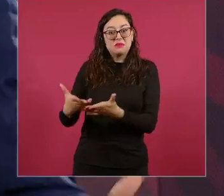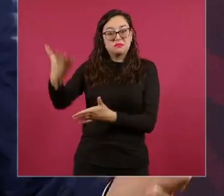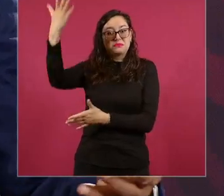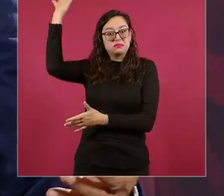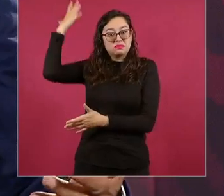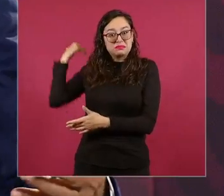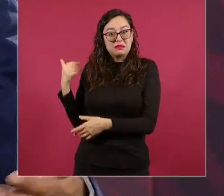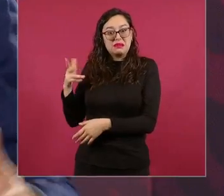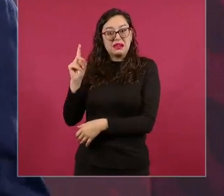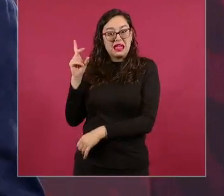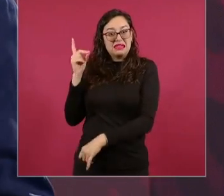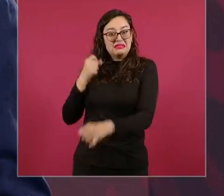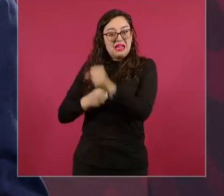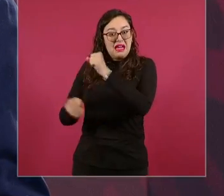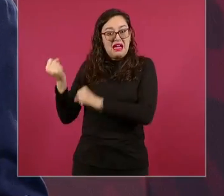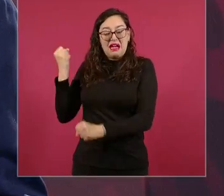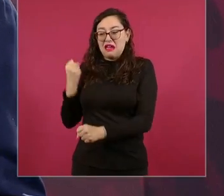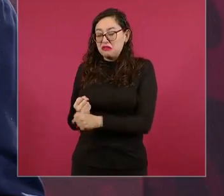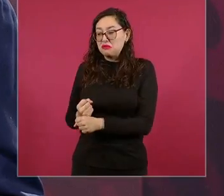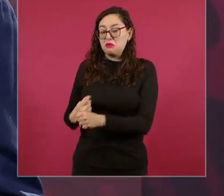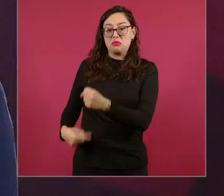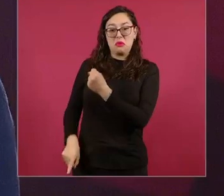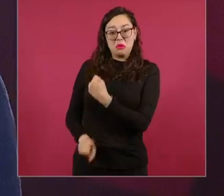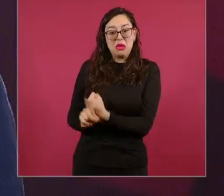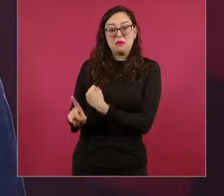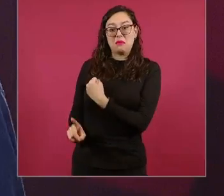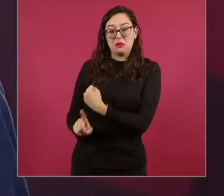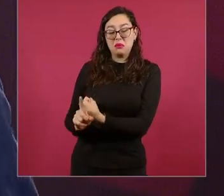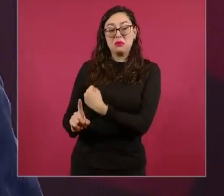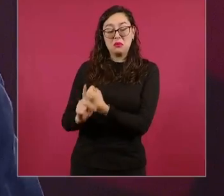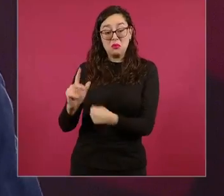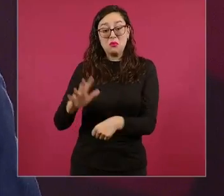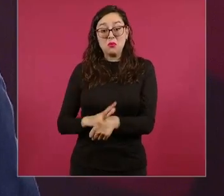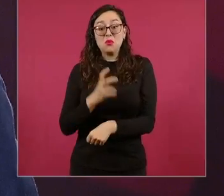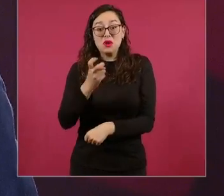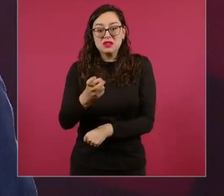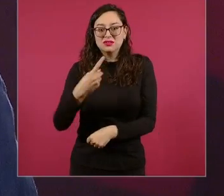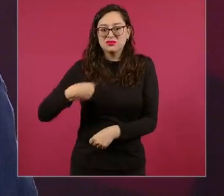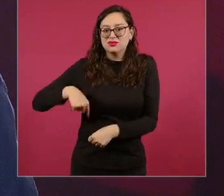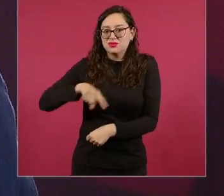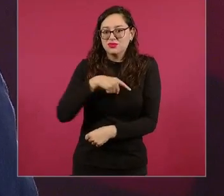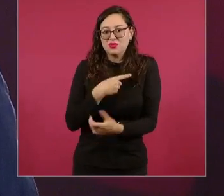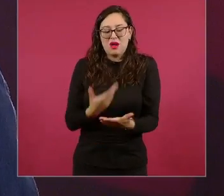reforma al Poder Judicial. A ver si lo pones, por favor.